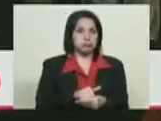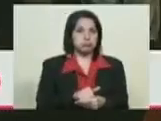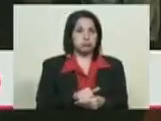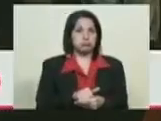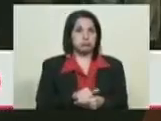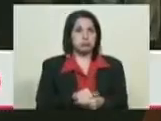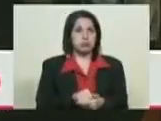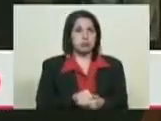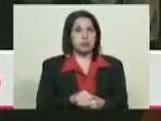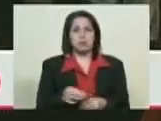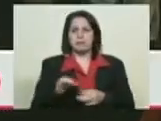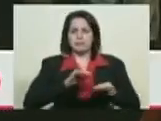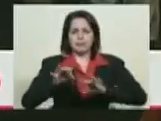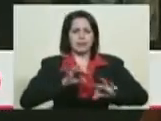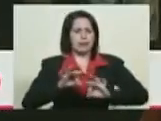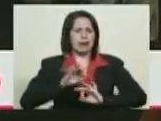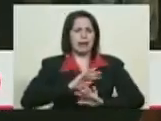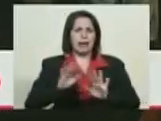Estamos preparados,